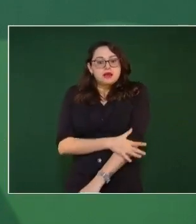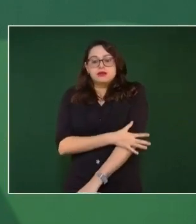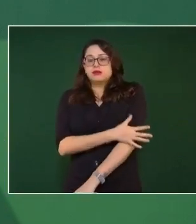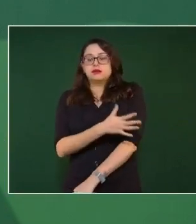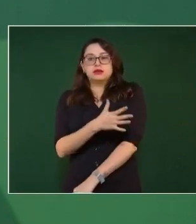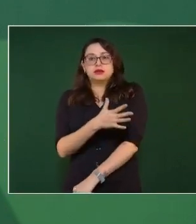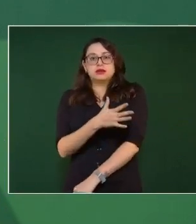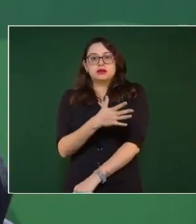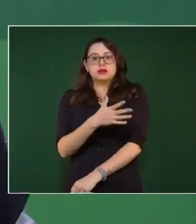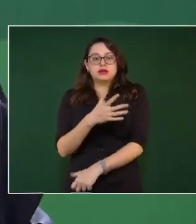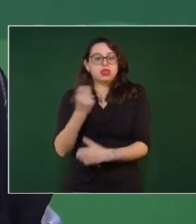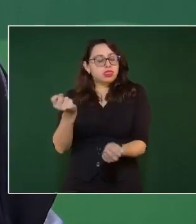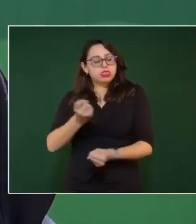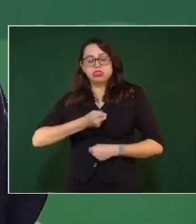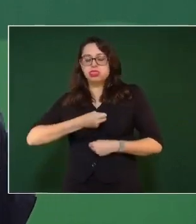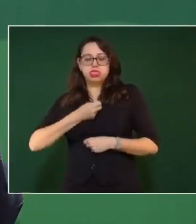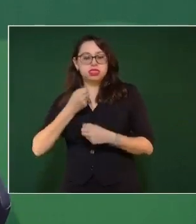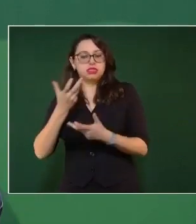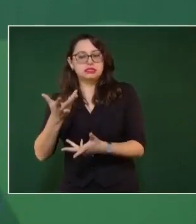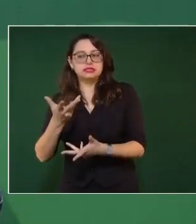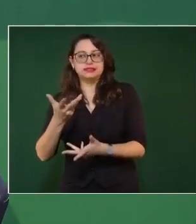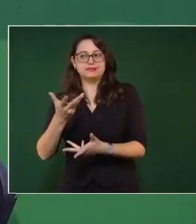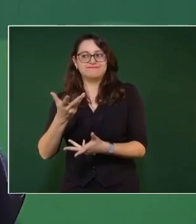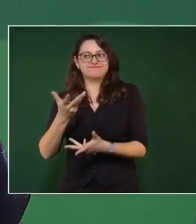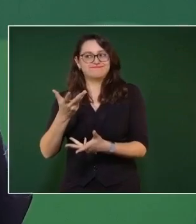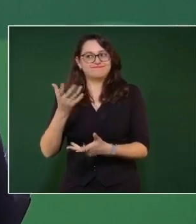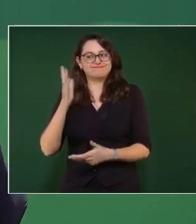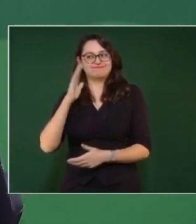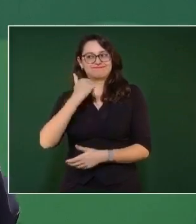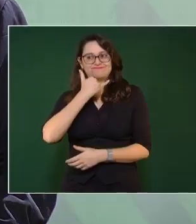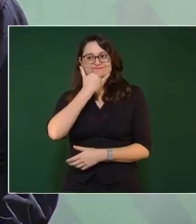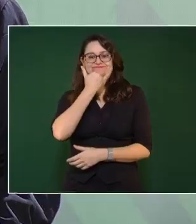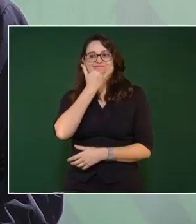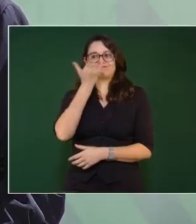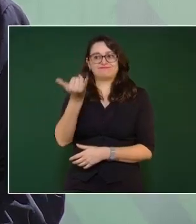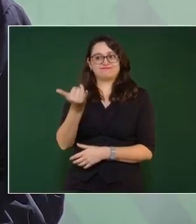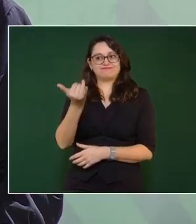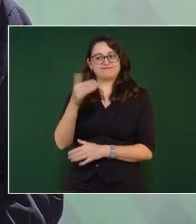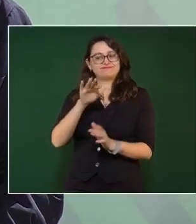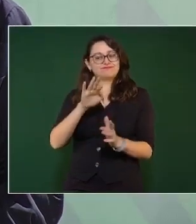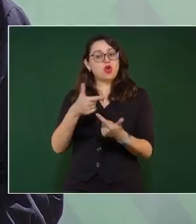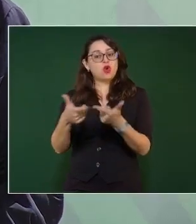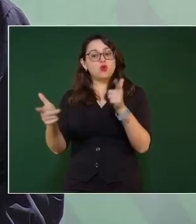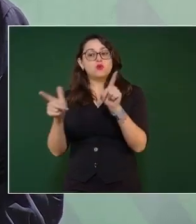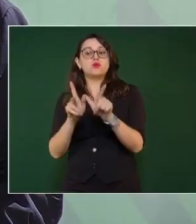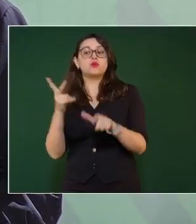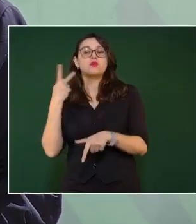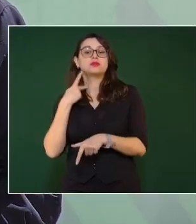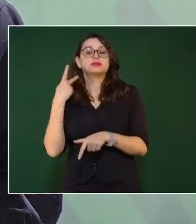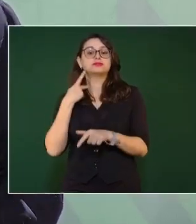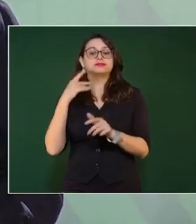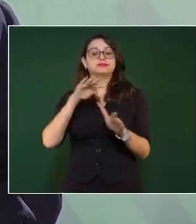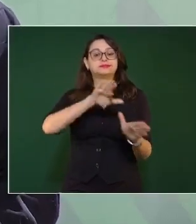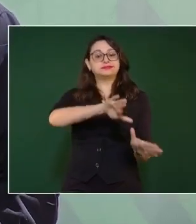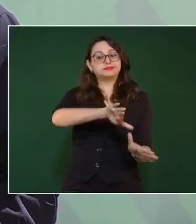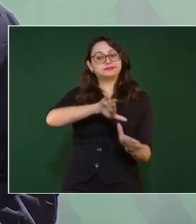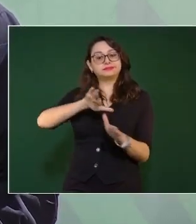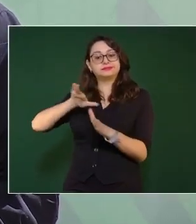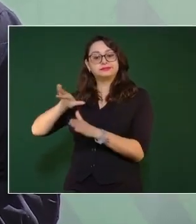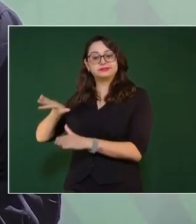se olvidó de que una cosa son los partidos y otra cosa es el